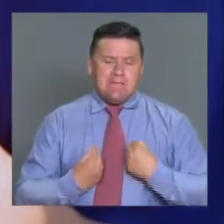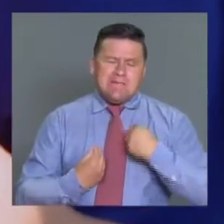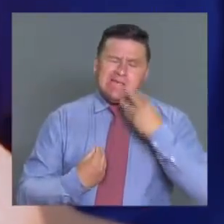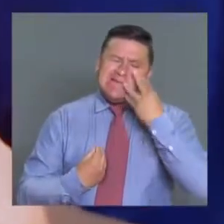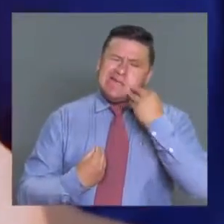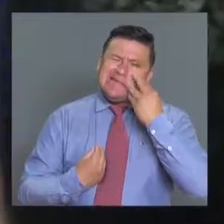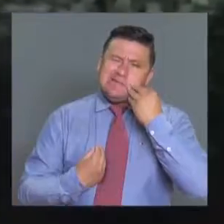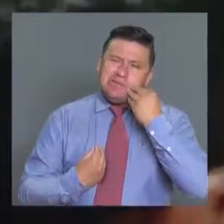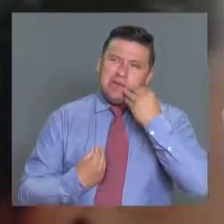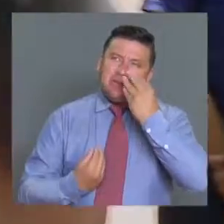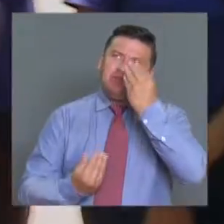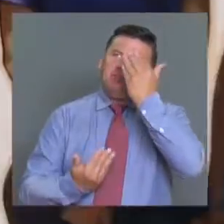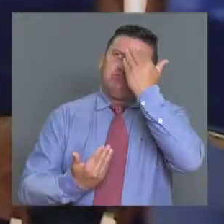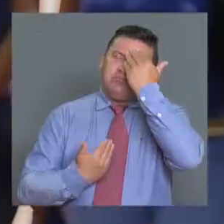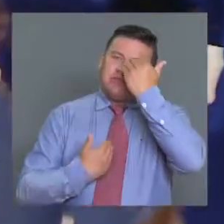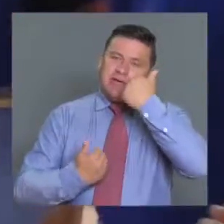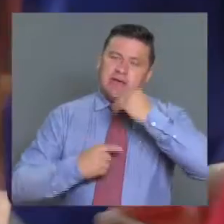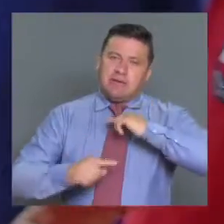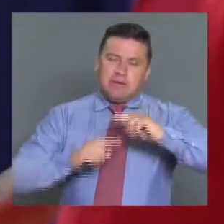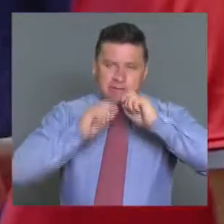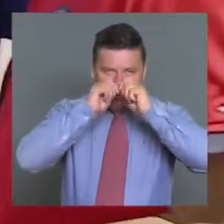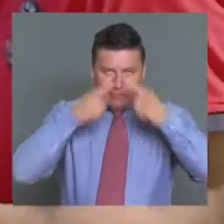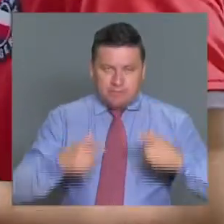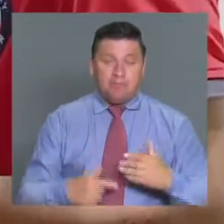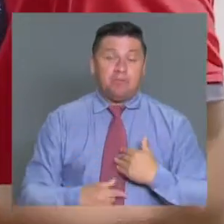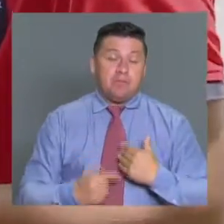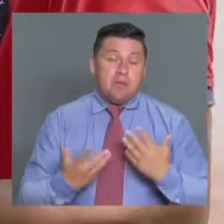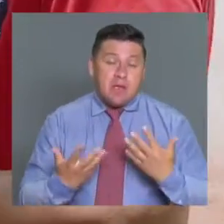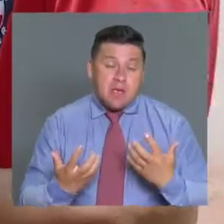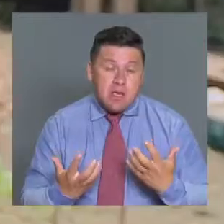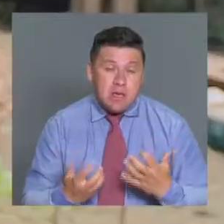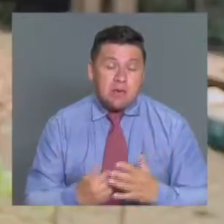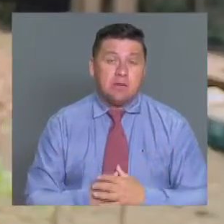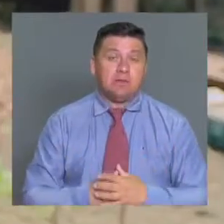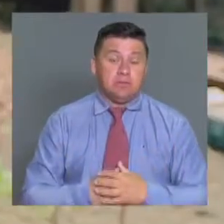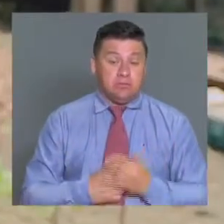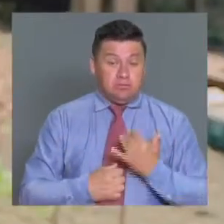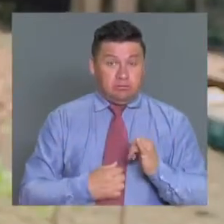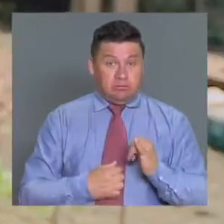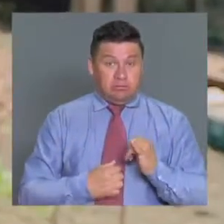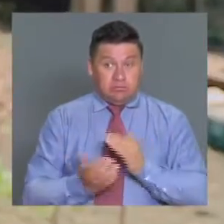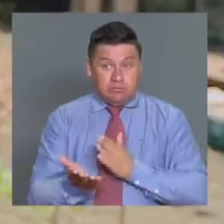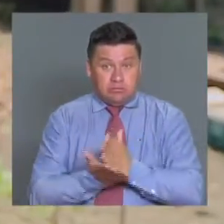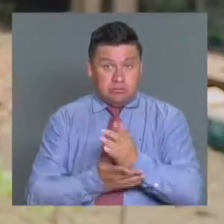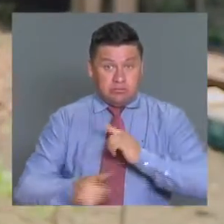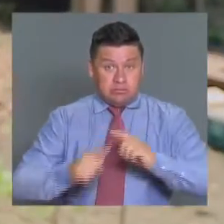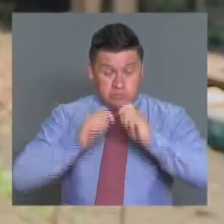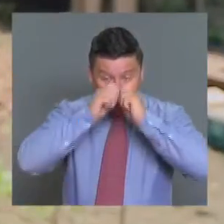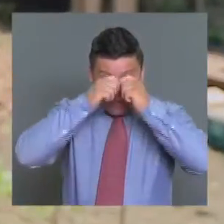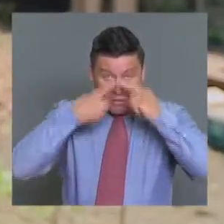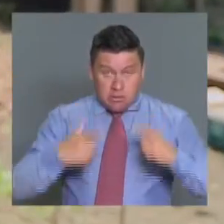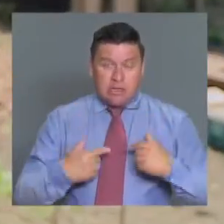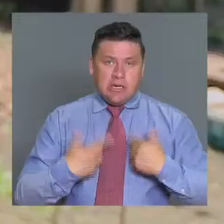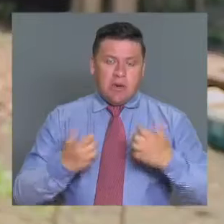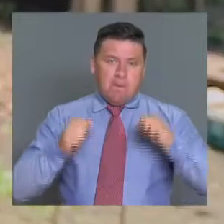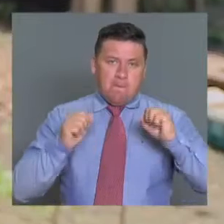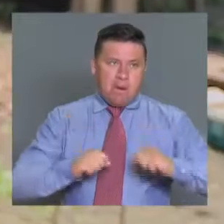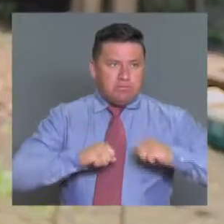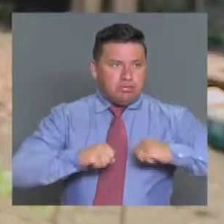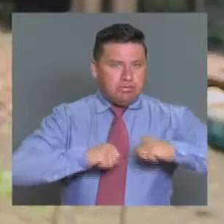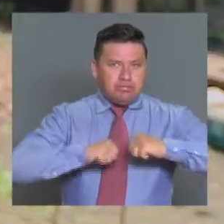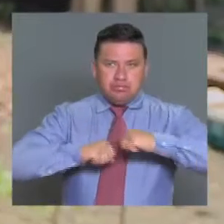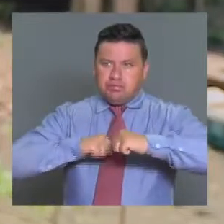experiencia en el saber administrativo público me deseó una vez terminada la carrera administración pública es poder